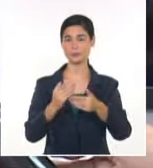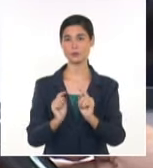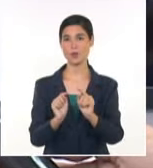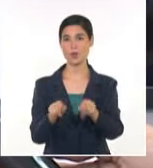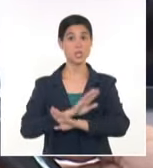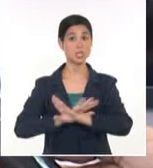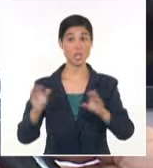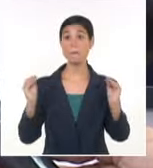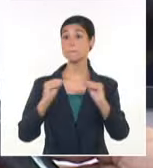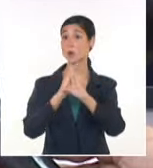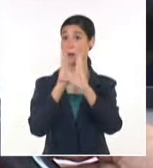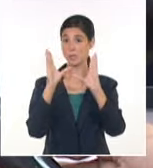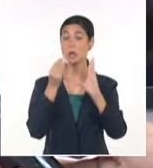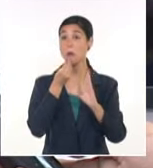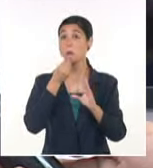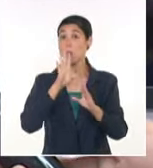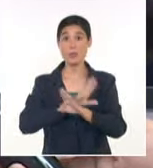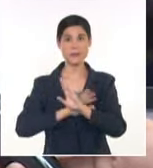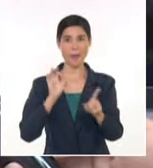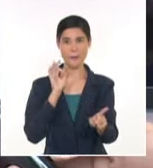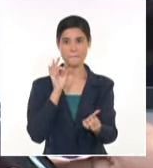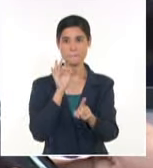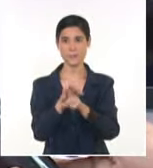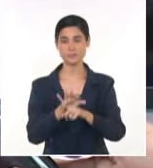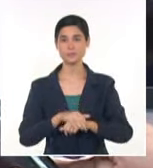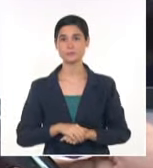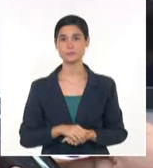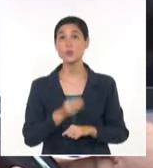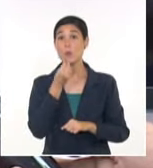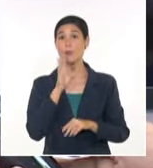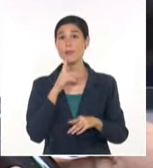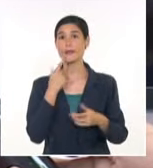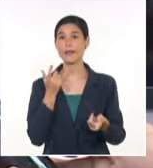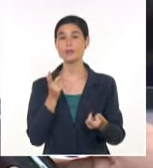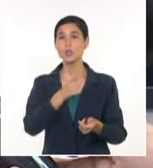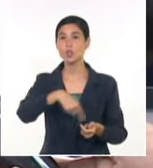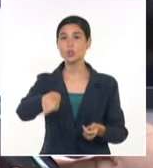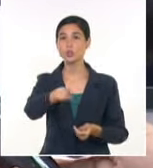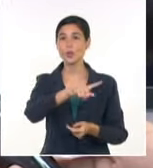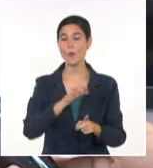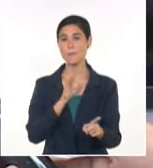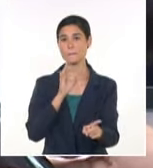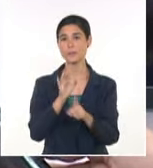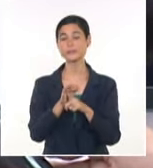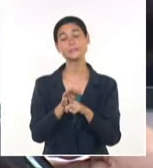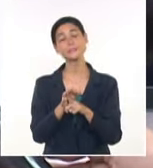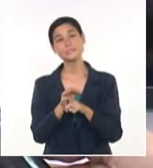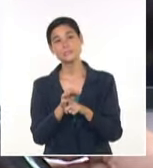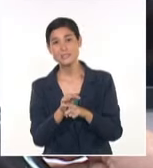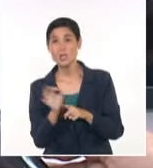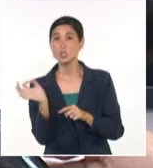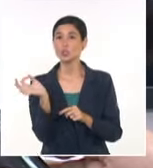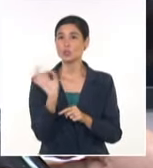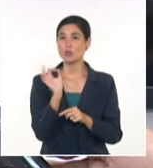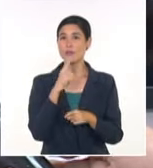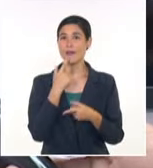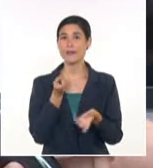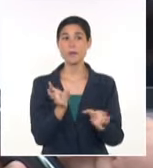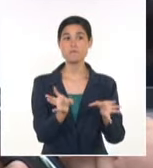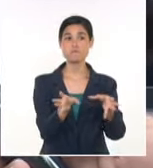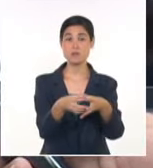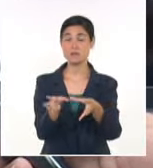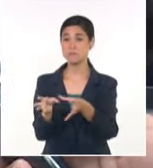quedar solucionado y estamos estimando que se complete la capacidad de esa generación. Todavía va a quedar un nivel importante de indisponibilidad por falta de combustible en la